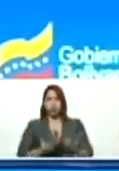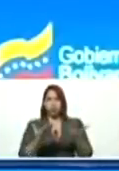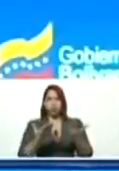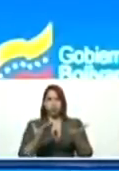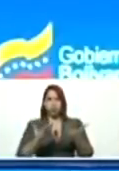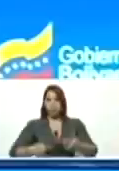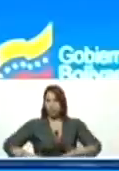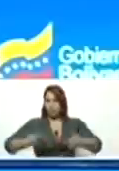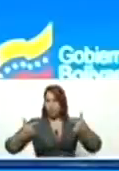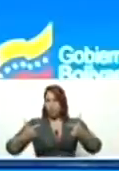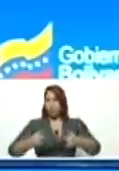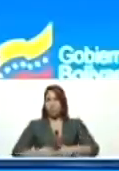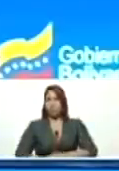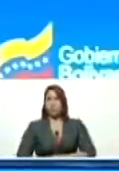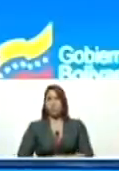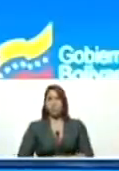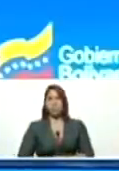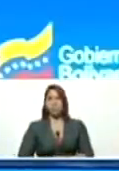pelea